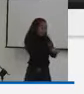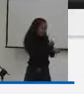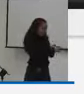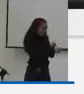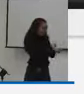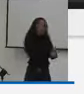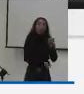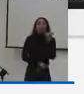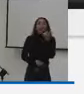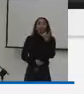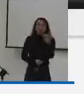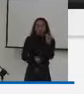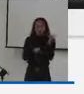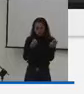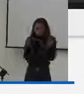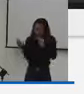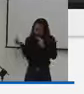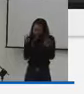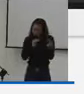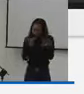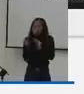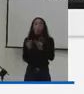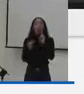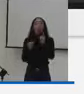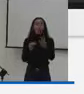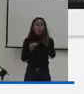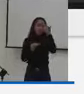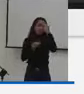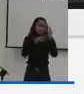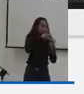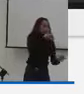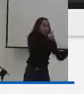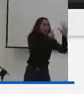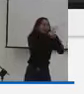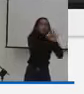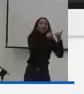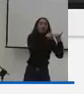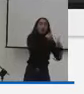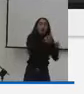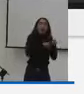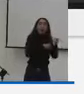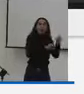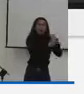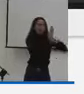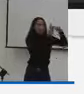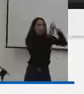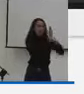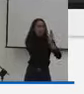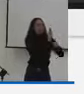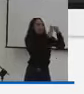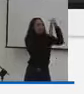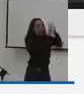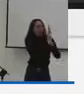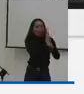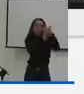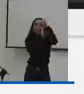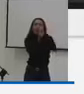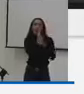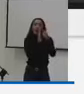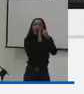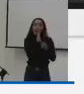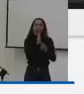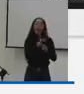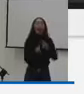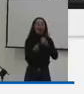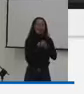ya ha habido un gran avance porque varios departamentos tienen esos programas de apoyo de estímulo deportista apoyado de incentivos